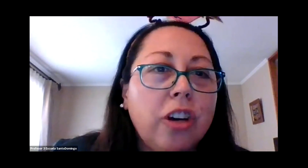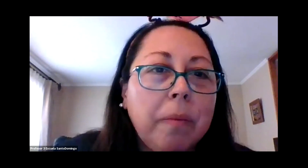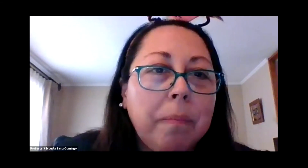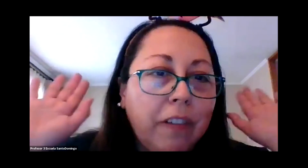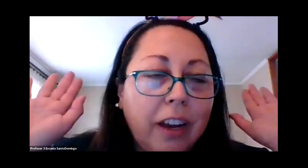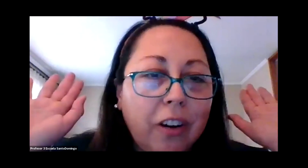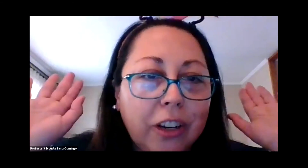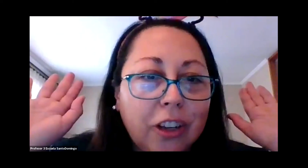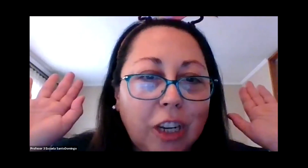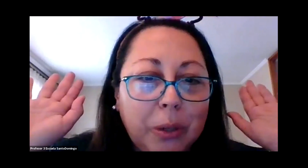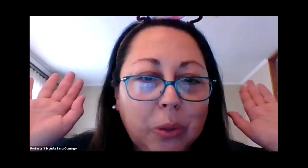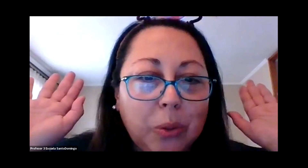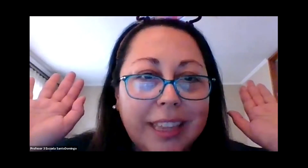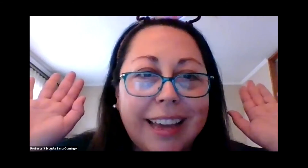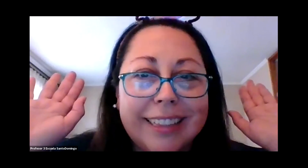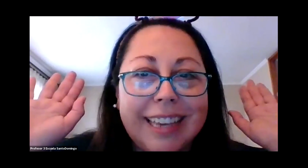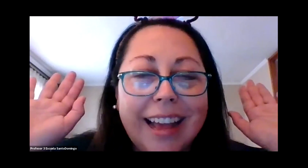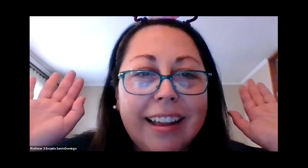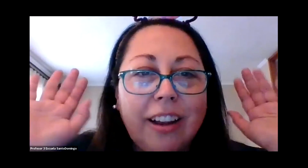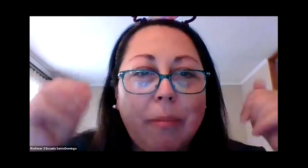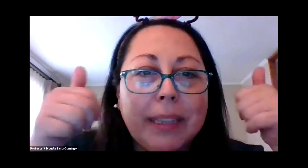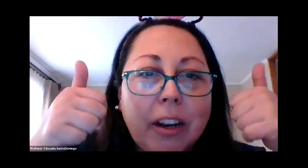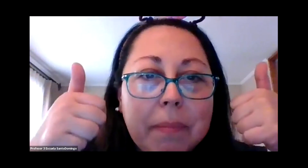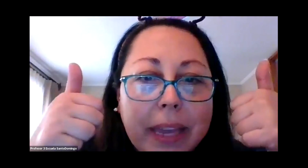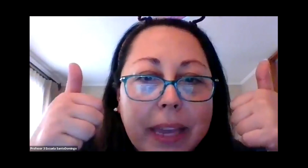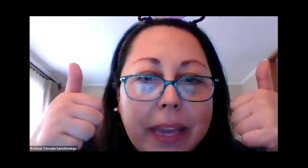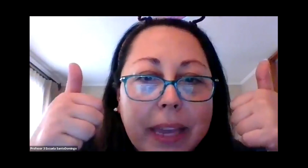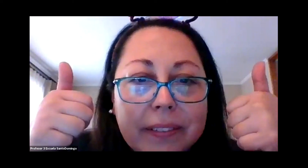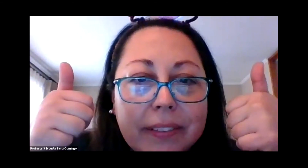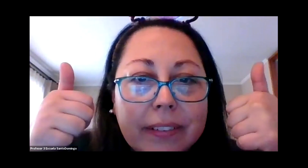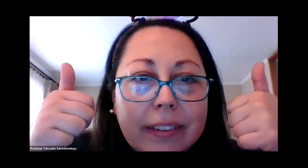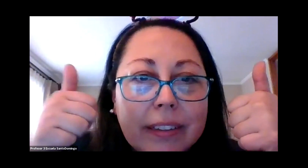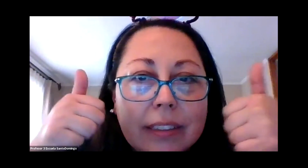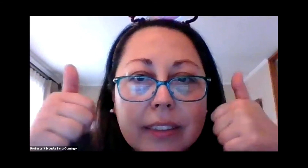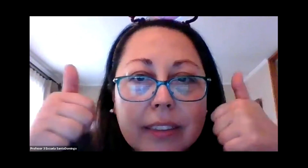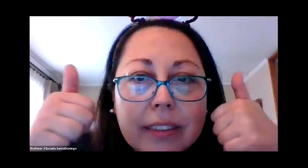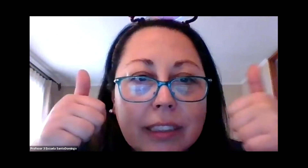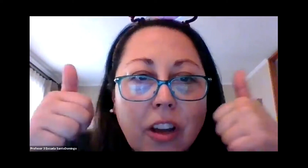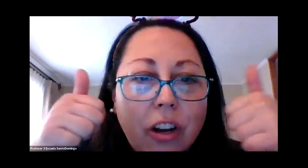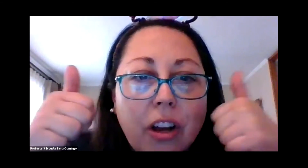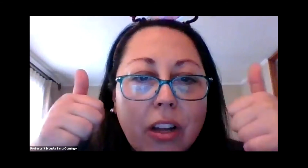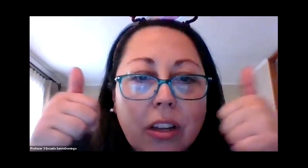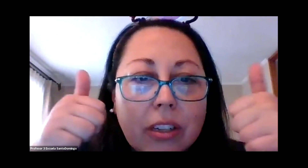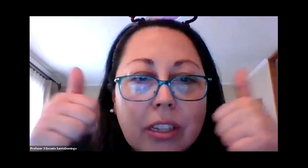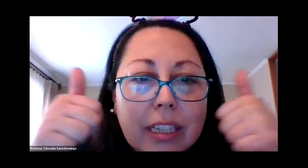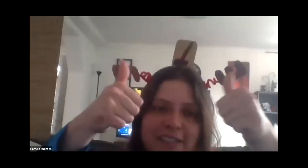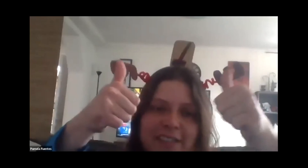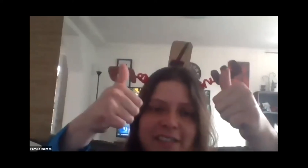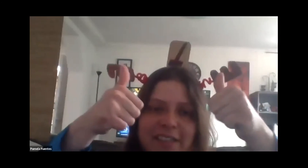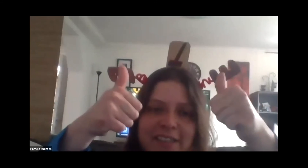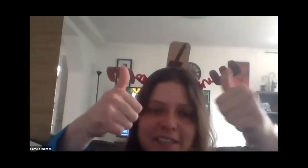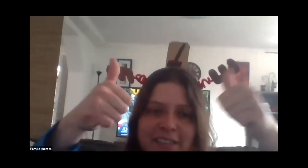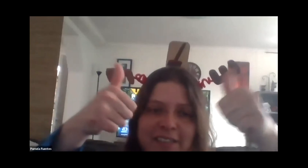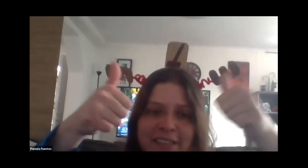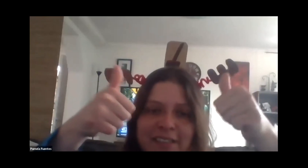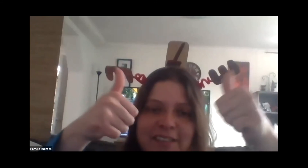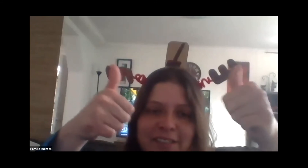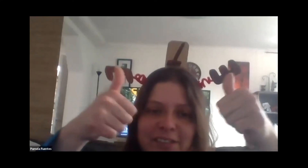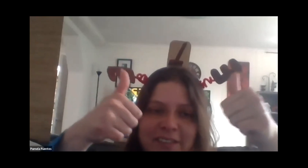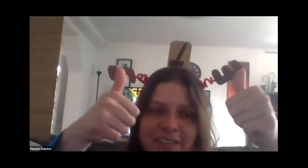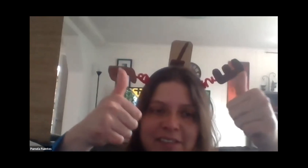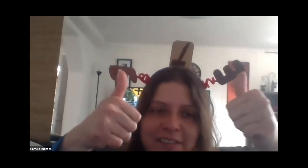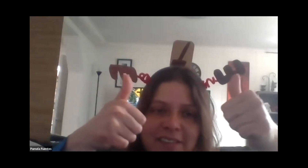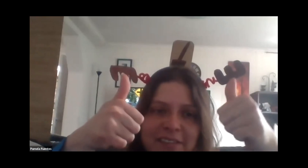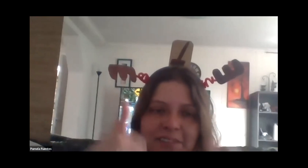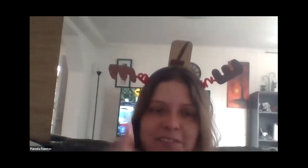y yo espero verlos en otra oportunidad, ¿ya? ¿Lo pasaron bien? Sí. ¿Sí o no? Ahora viendo